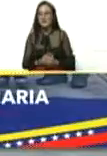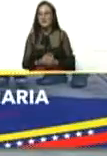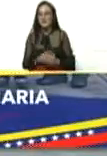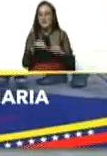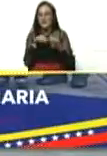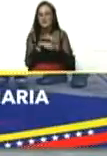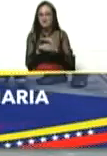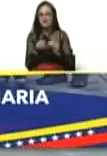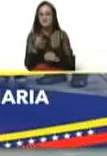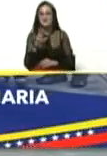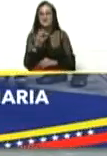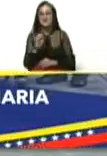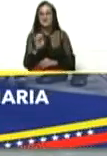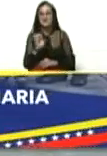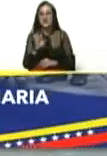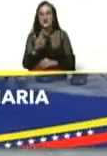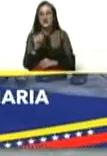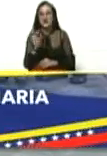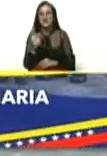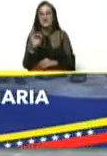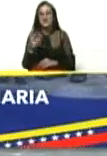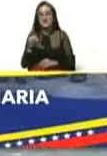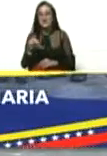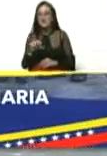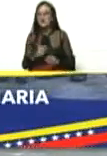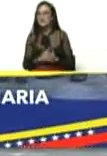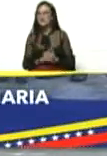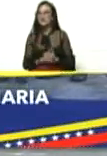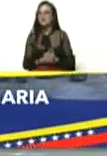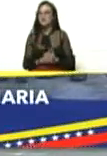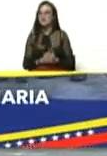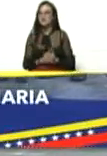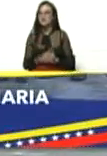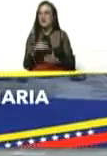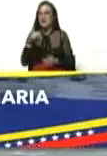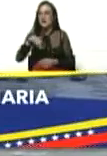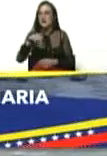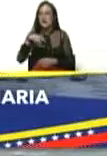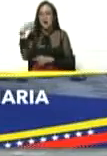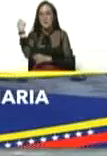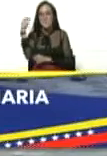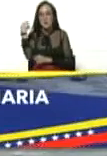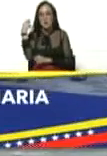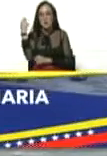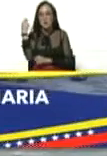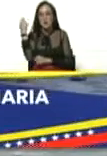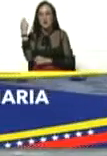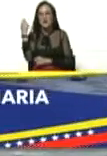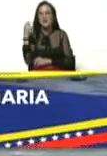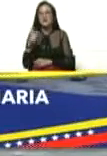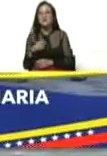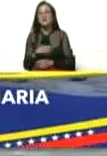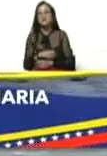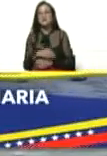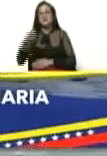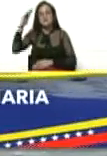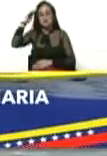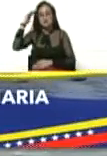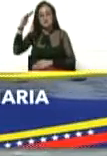Serafín Cedeño. La escuela lleva el mismo nombre de la urbanización acá en San Fernando de Apure, la Fuerza Armada